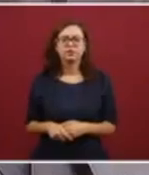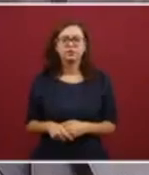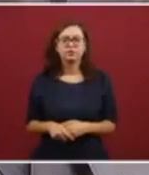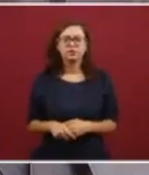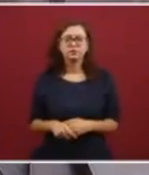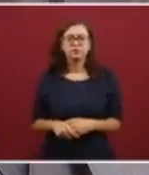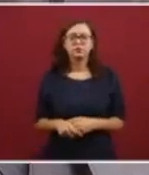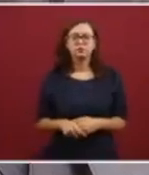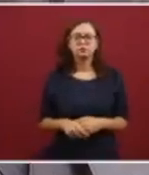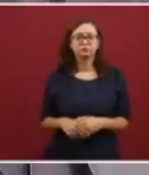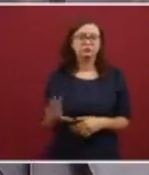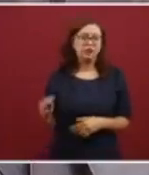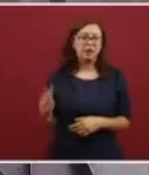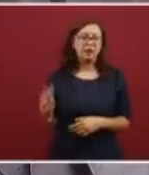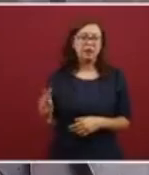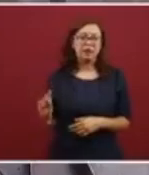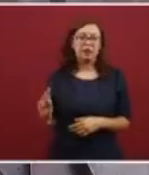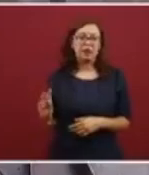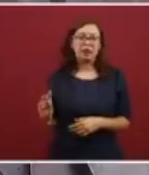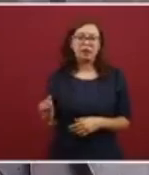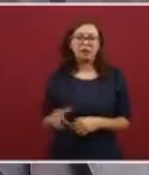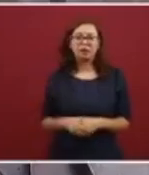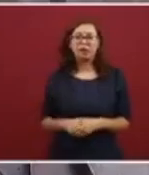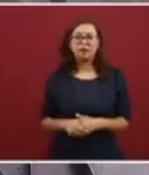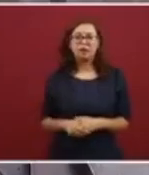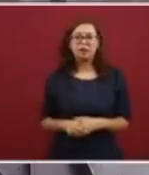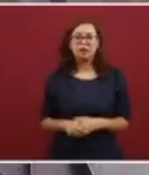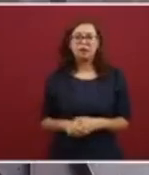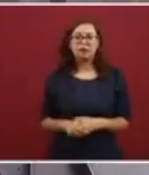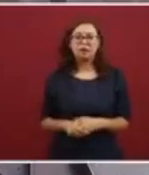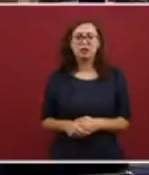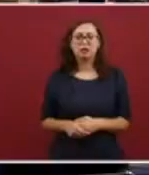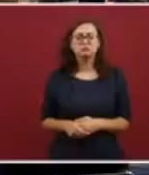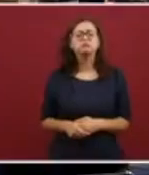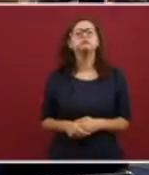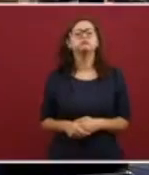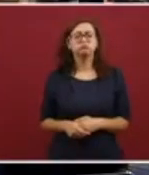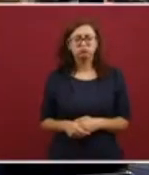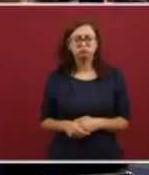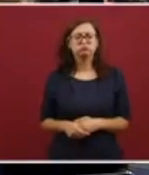posibilidad no. de que participe la iniciativa privada? Sí, hacerlo